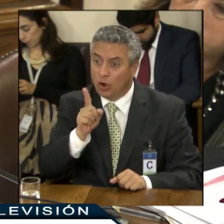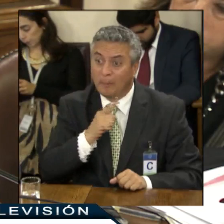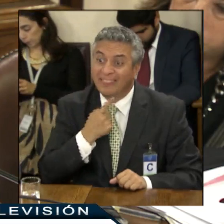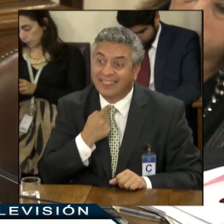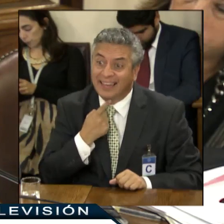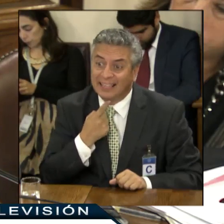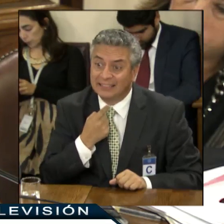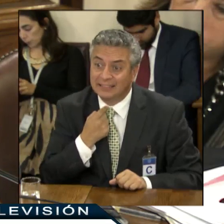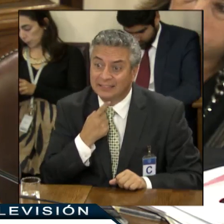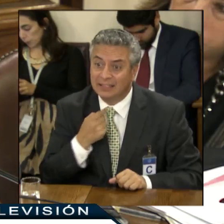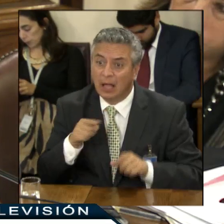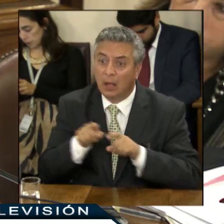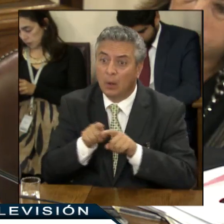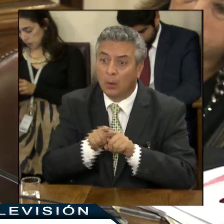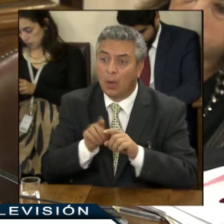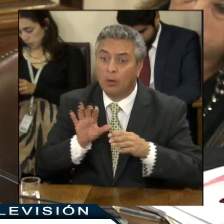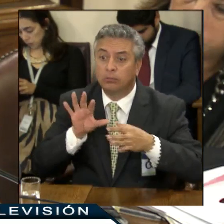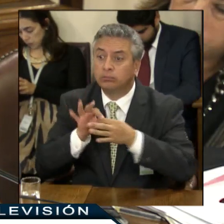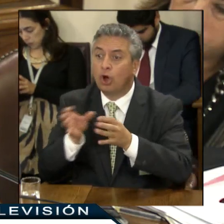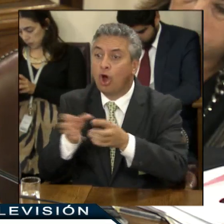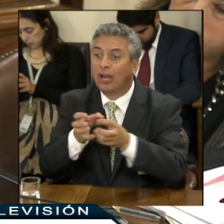eh congraciarse